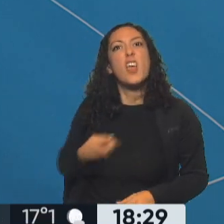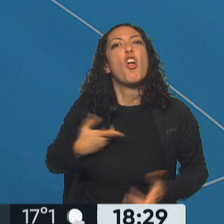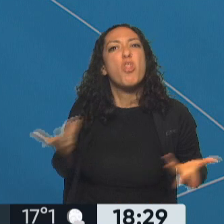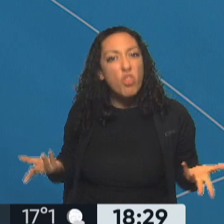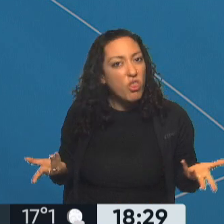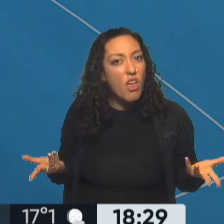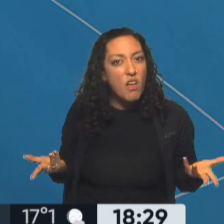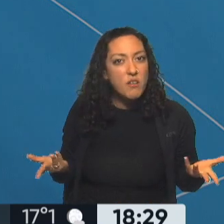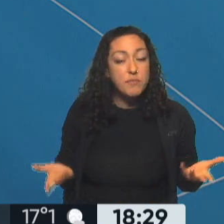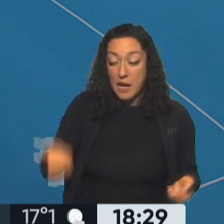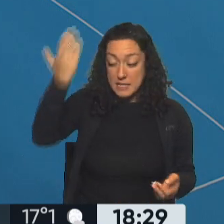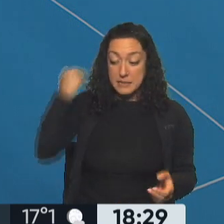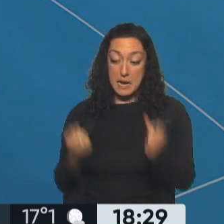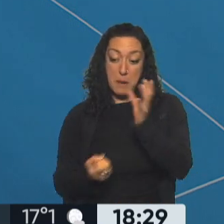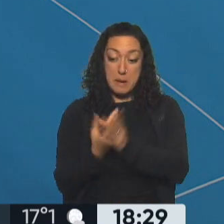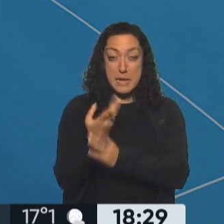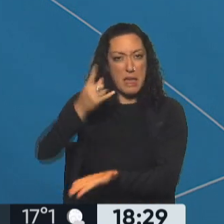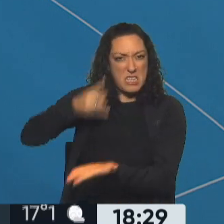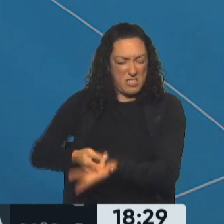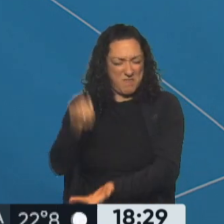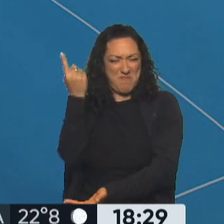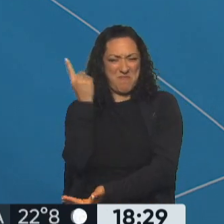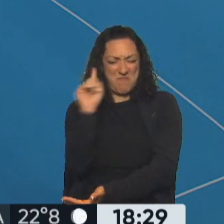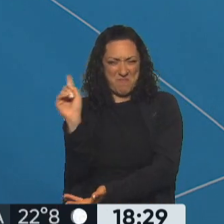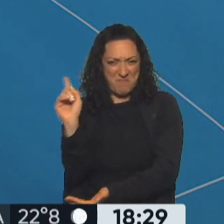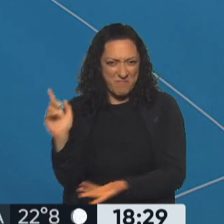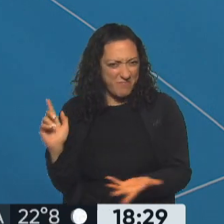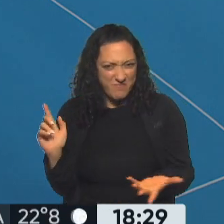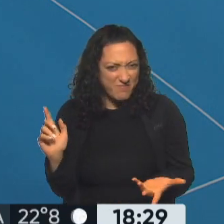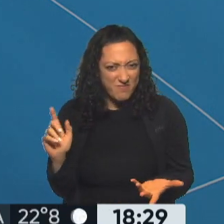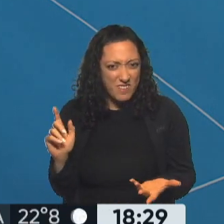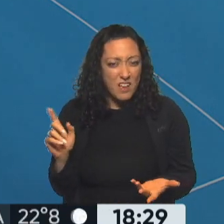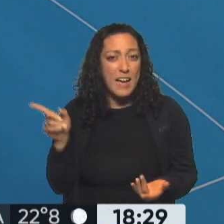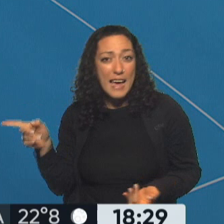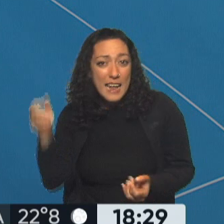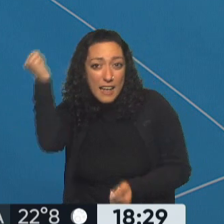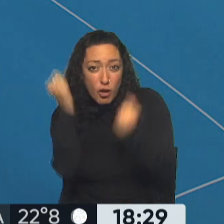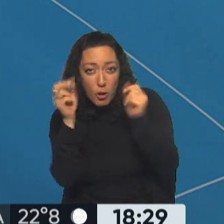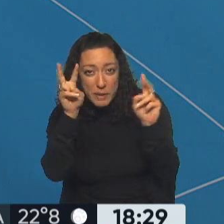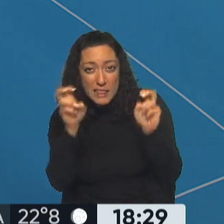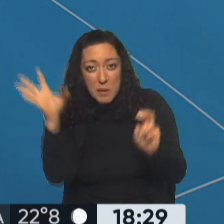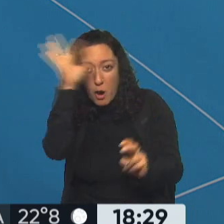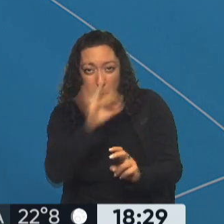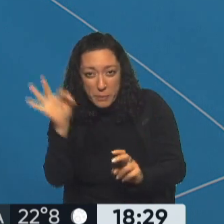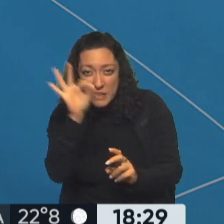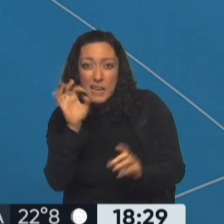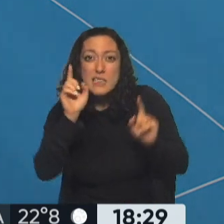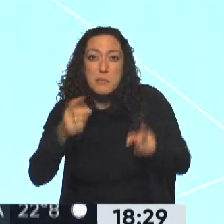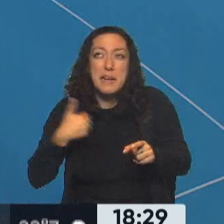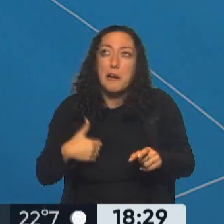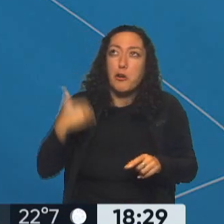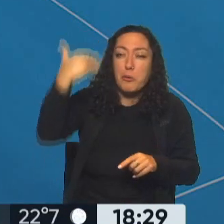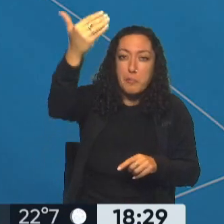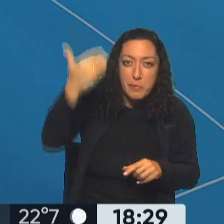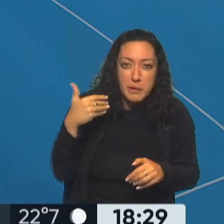ayer en la mañana, antes de sacar este fallo insólito, estos dos fallos insólitos, él opina de economía y del rumbo económico de la Argentina.